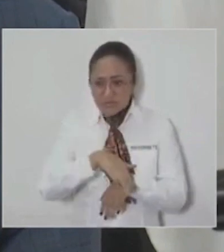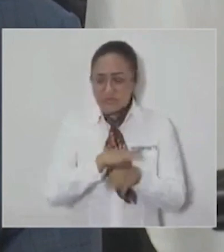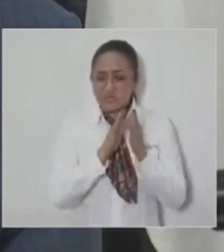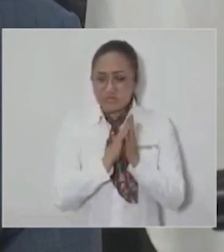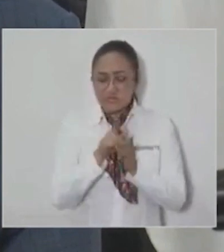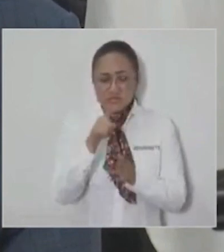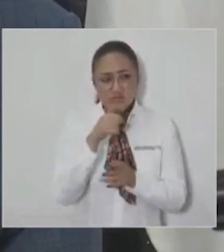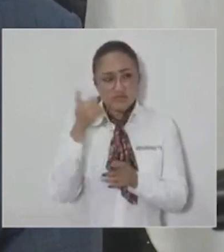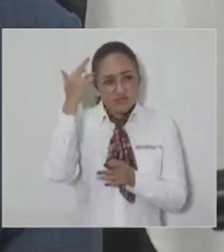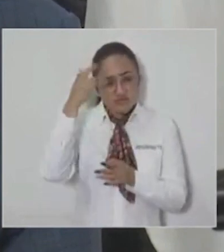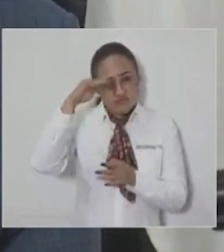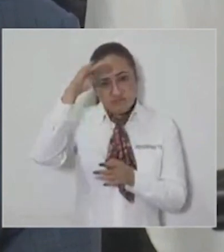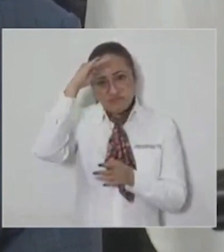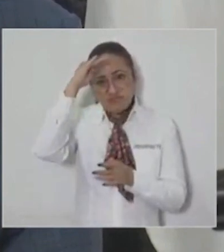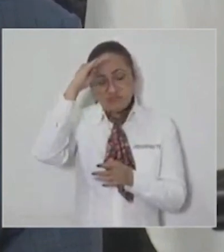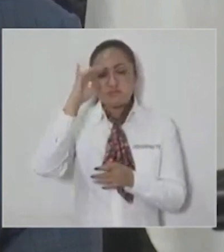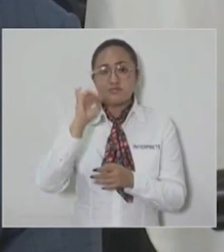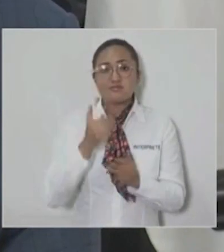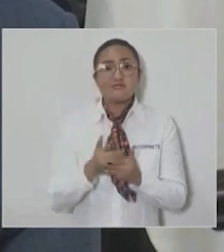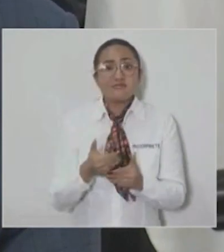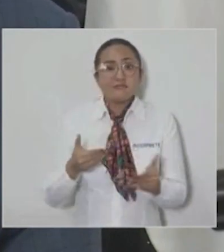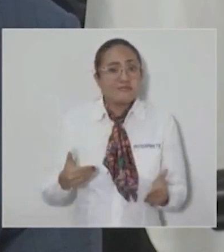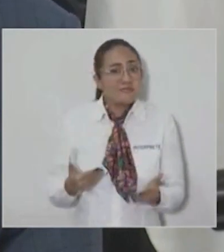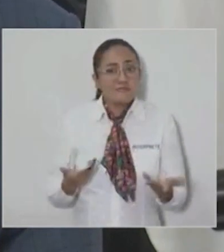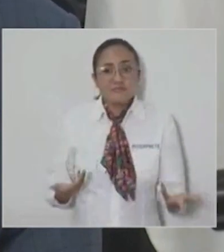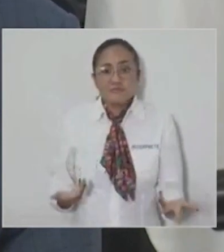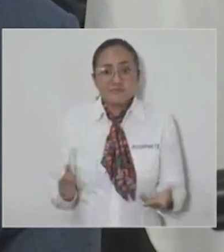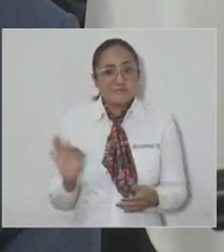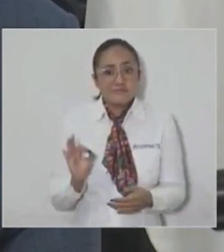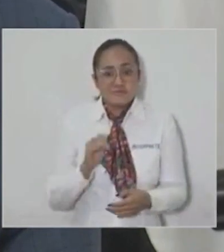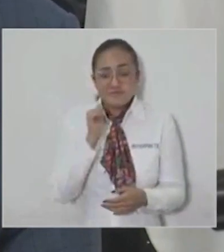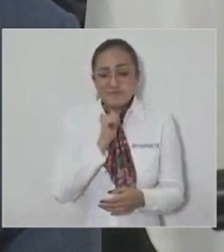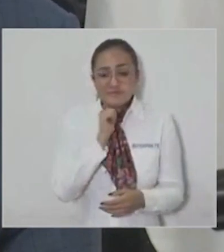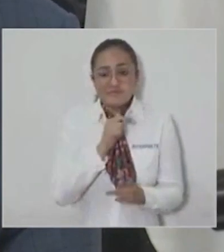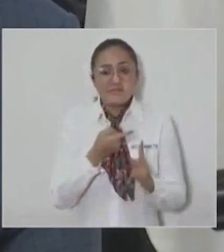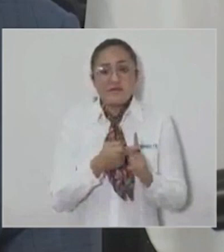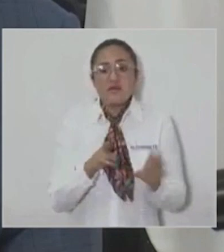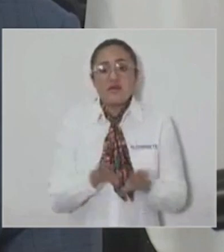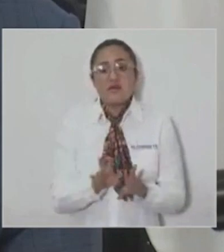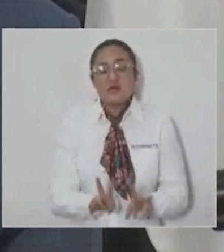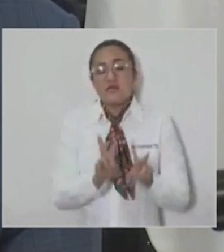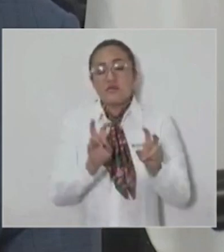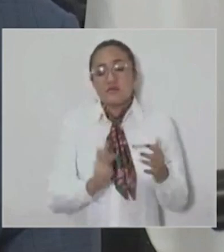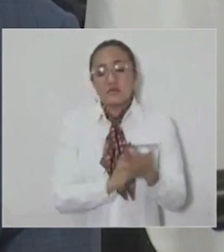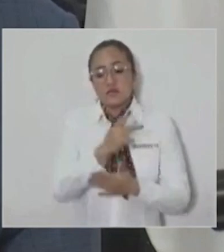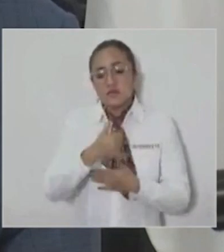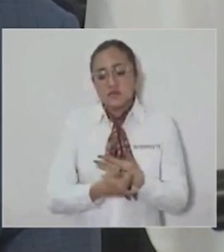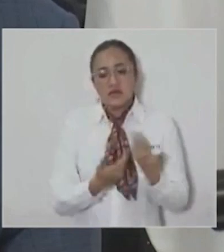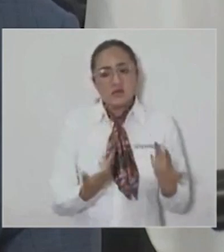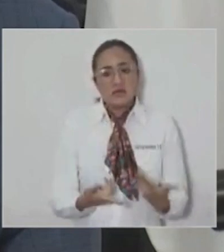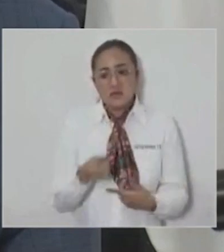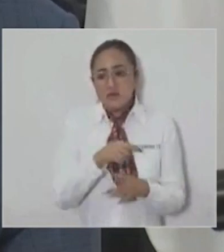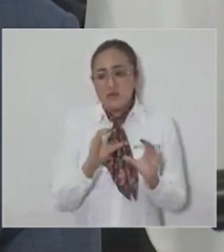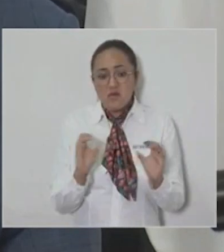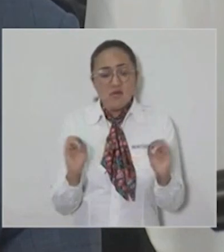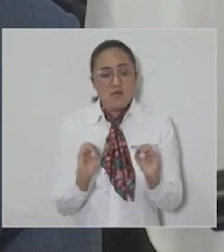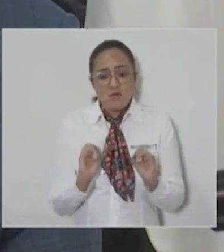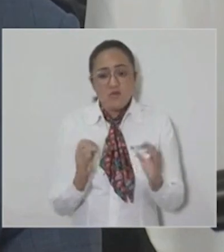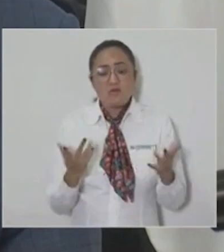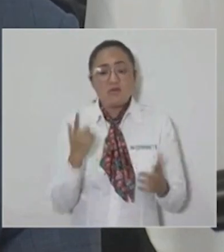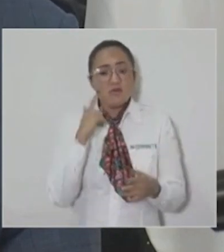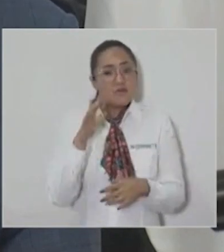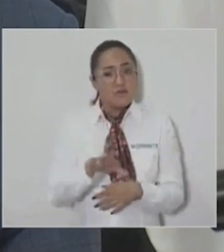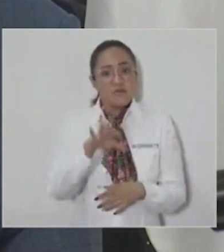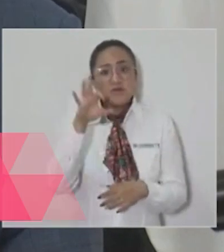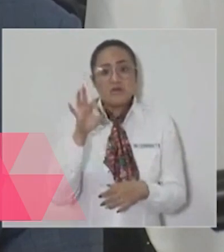tenemos que vencer antes que cualquier otra cosa Antes que empezar con el tema de proyectos Si no cuidamos la Salud si